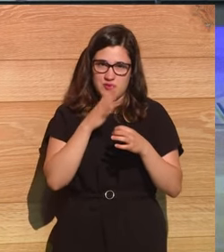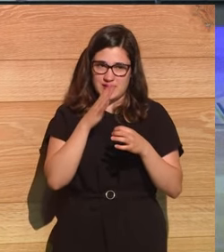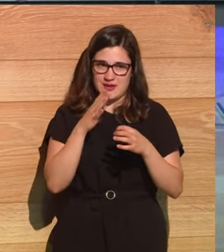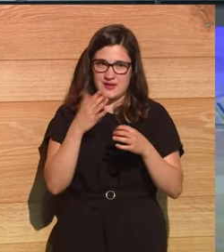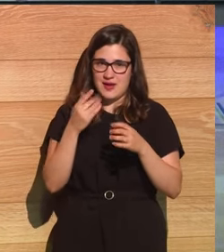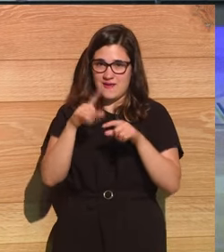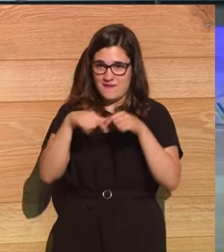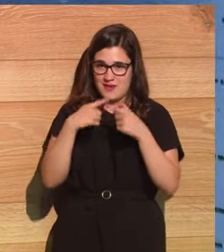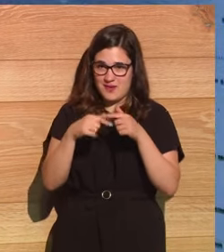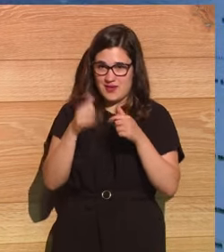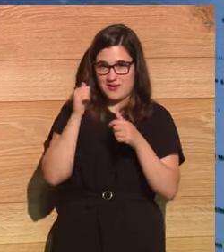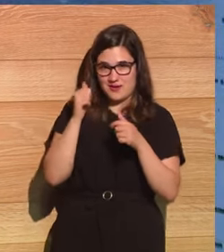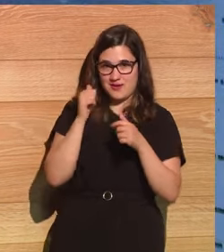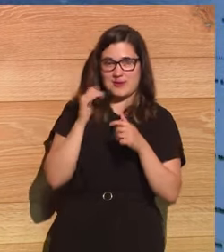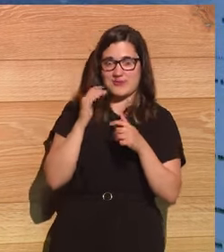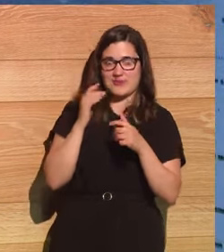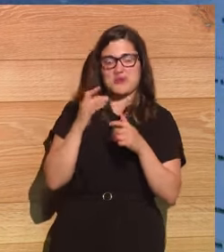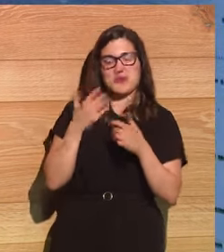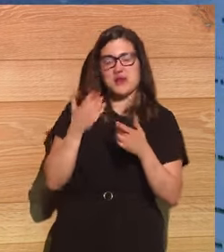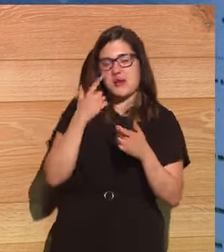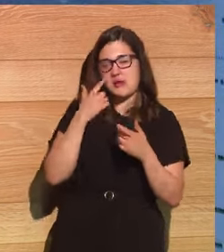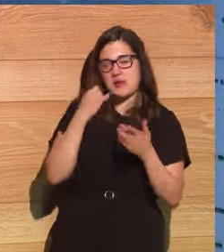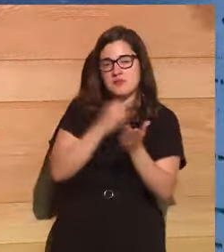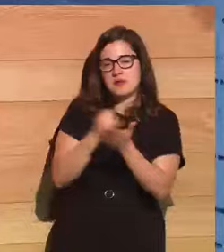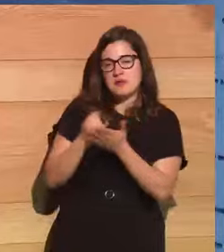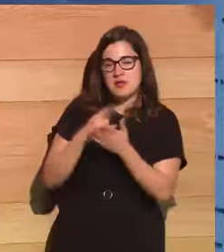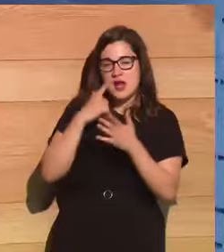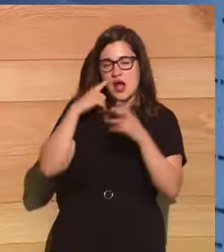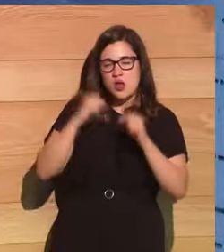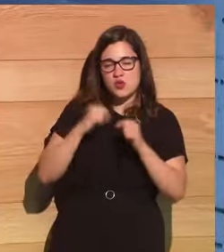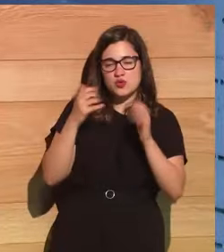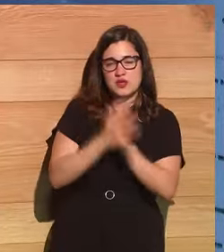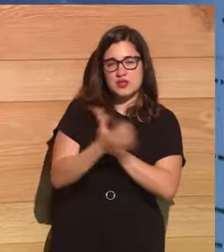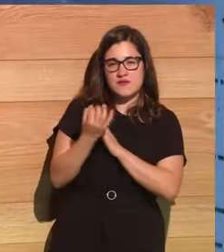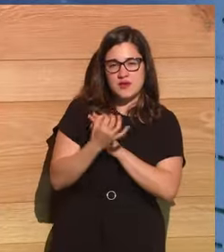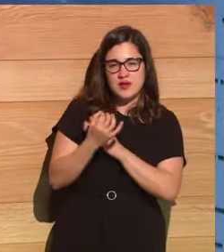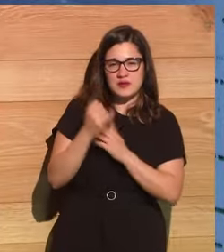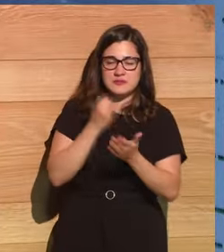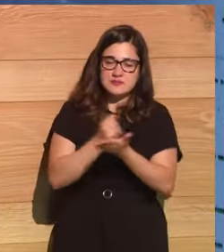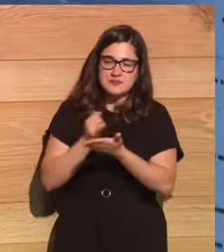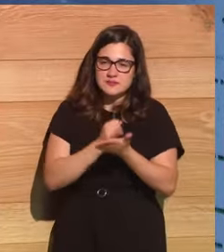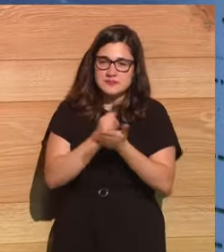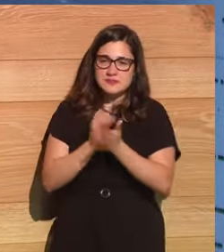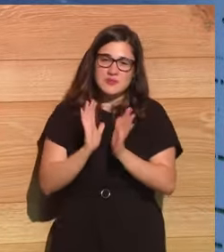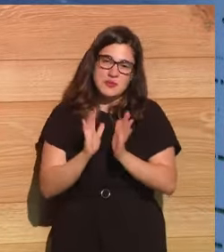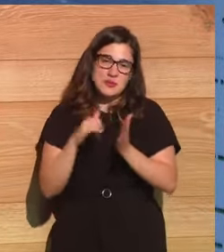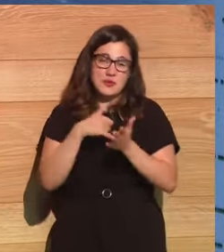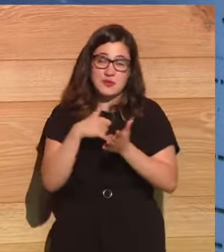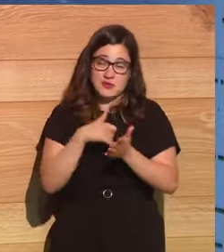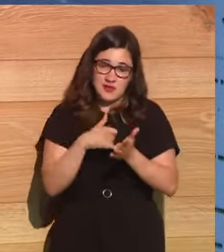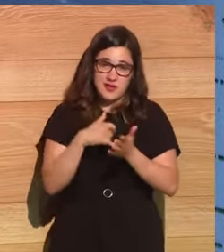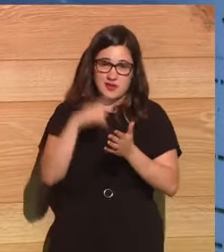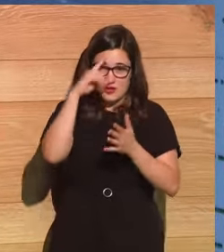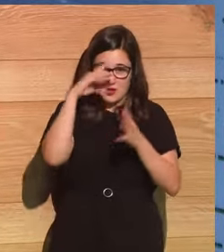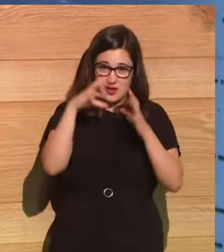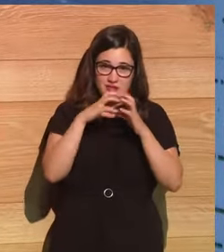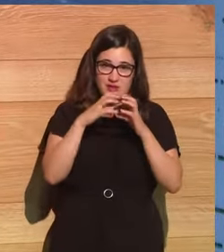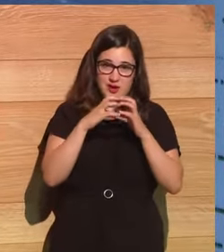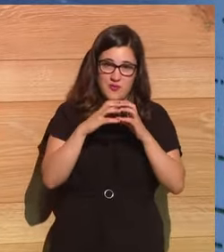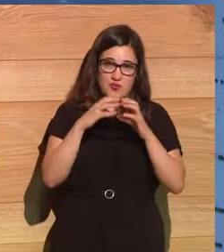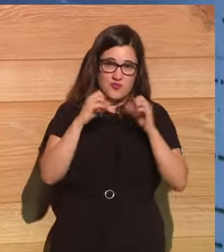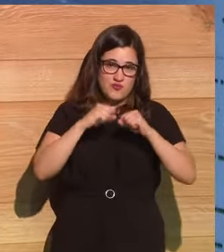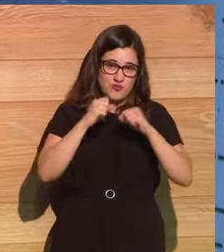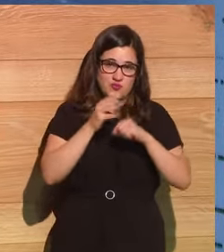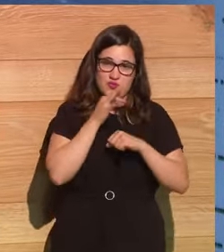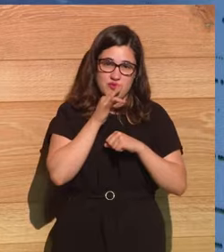detrás de ti, de experimentar todo lo que significa ser adulto, ¿no? Pero con esa vulnerabilidad y esa maduración aún del cerebro. Ahora, ¿qué ha